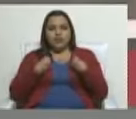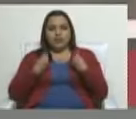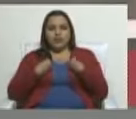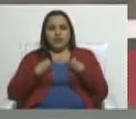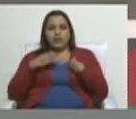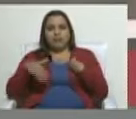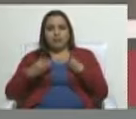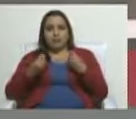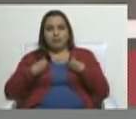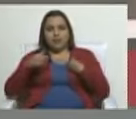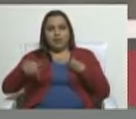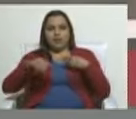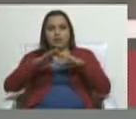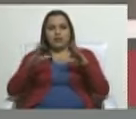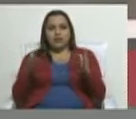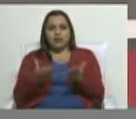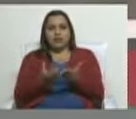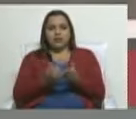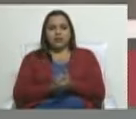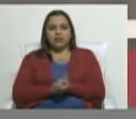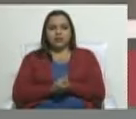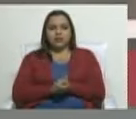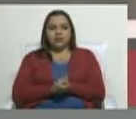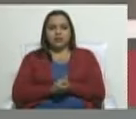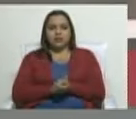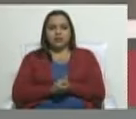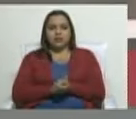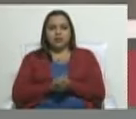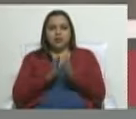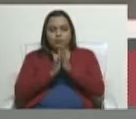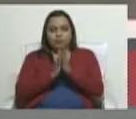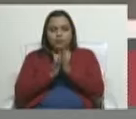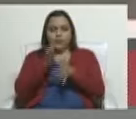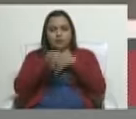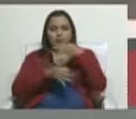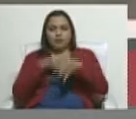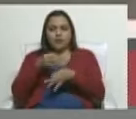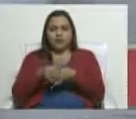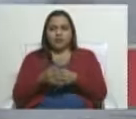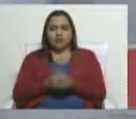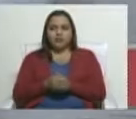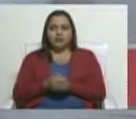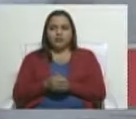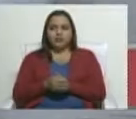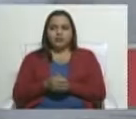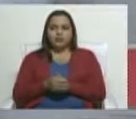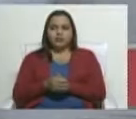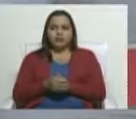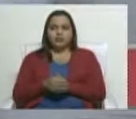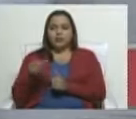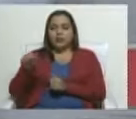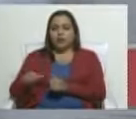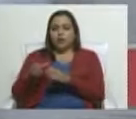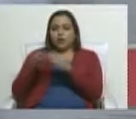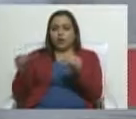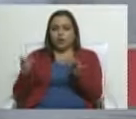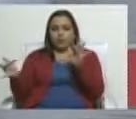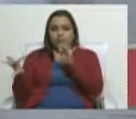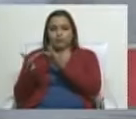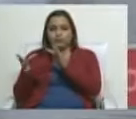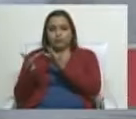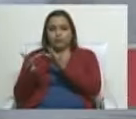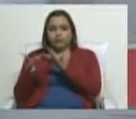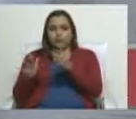pueda habitar este planeta. Háblanos de esta macabra asociación. Mira, de nuevo todo tiene raíz con las